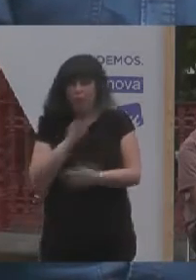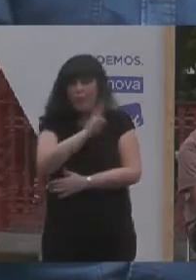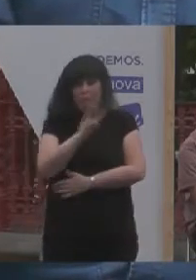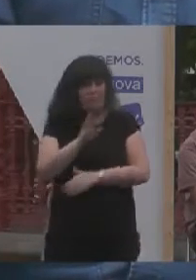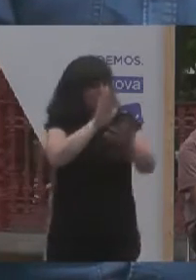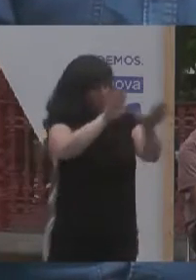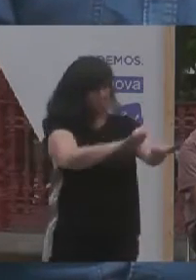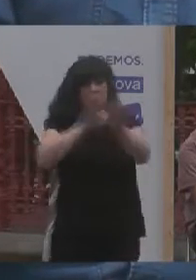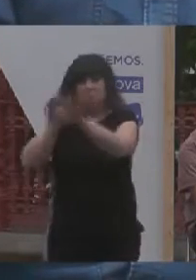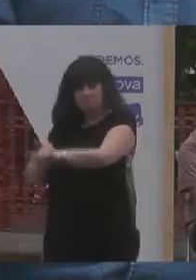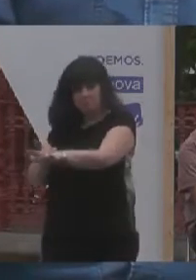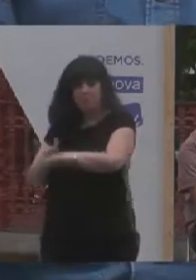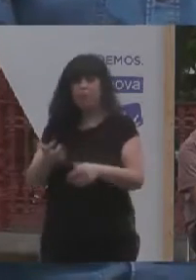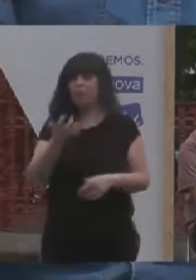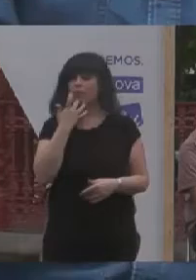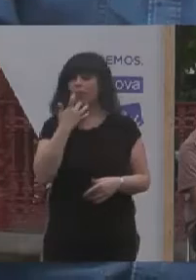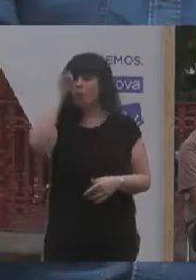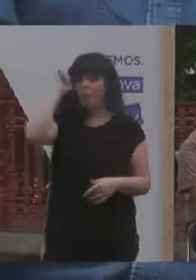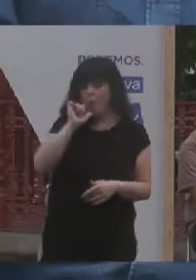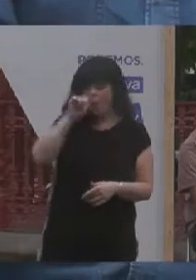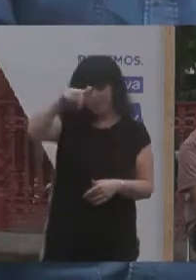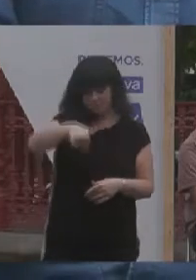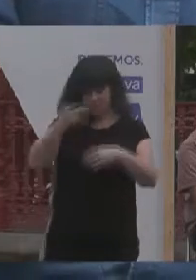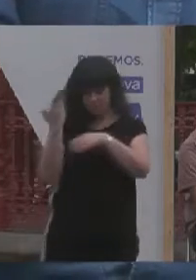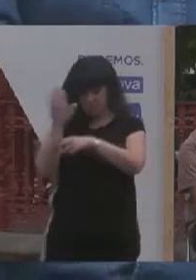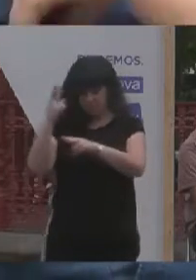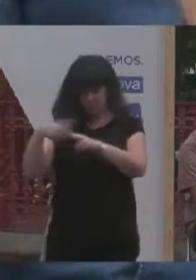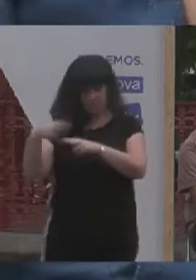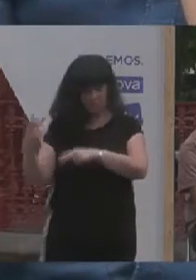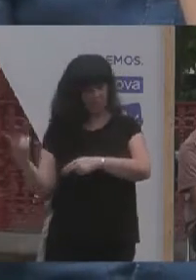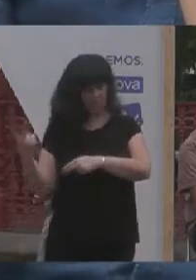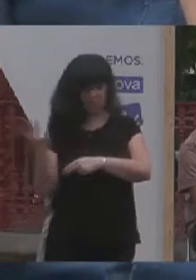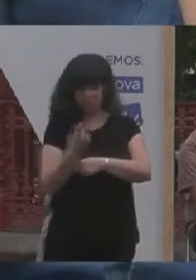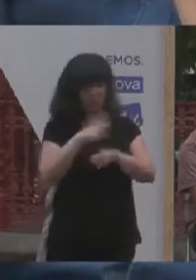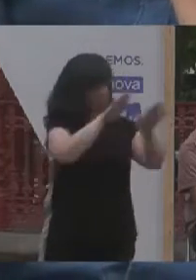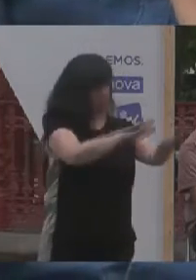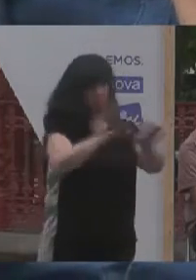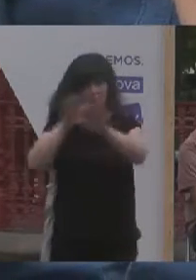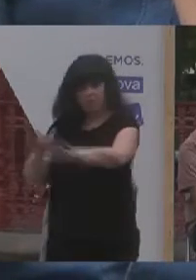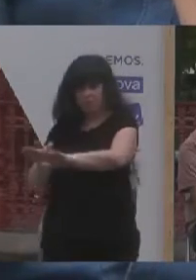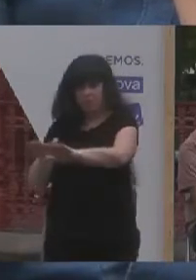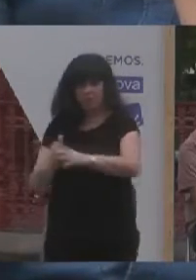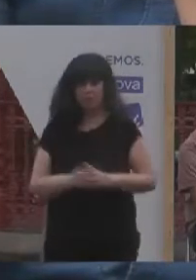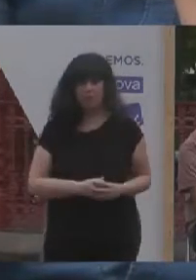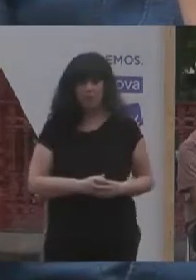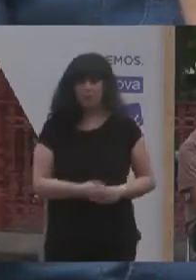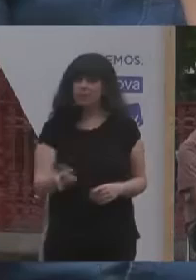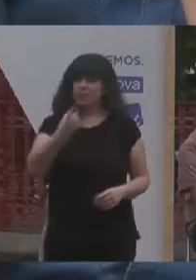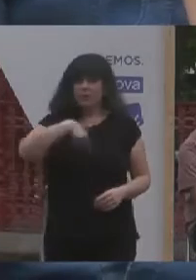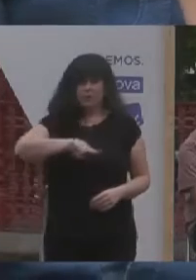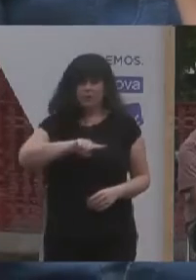representan a Ourense deses partidos están a favor deso. Nós temos que estar